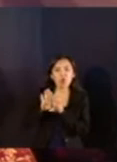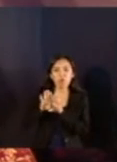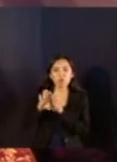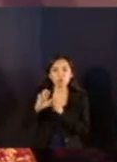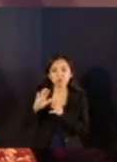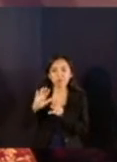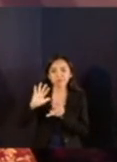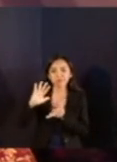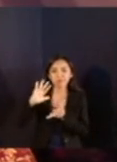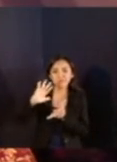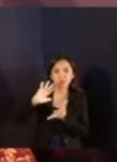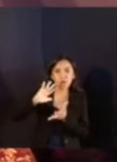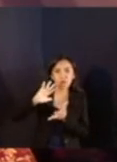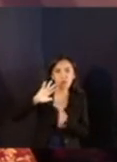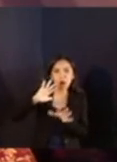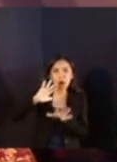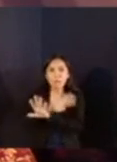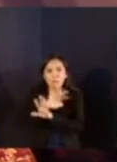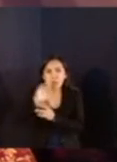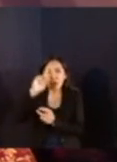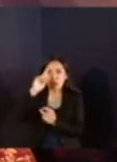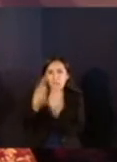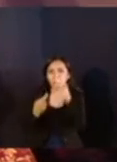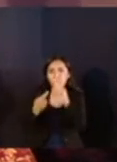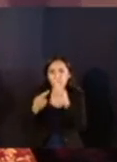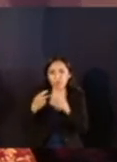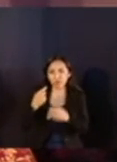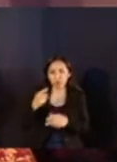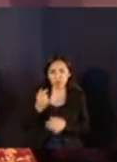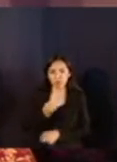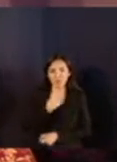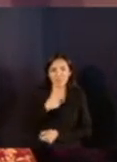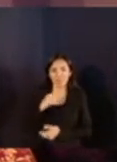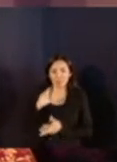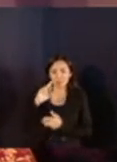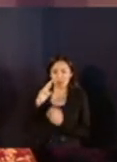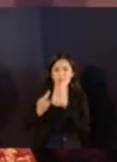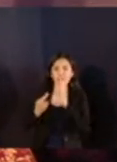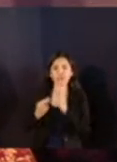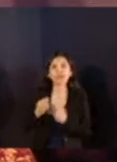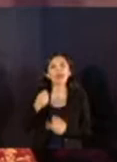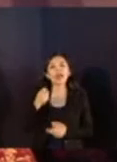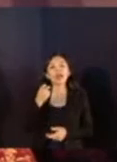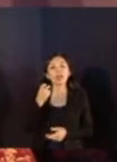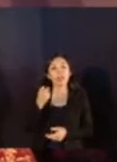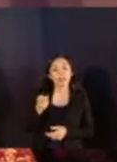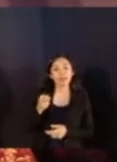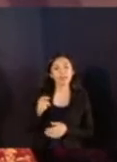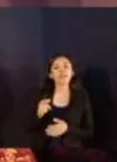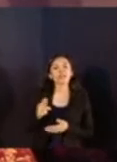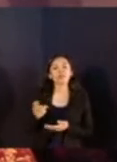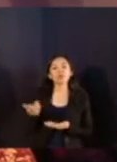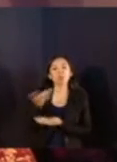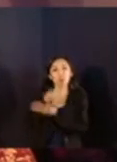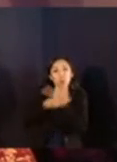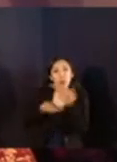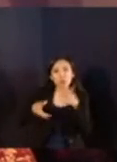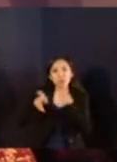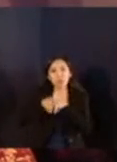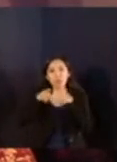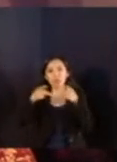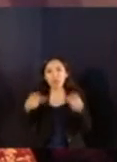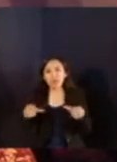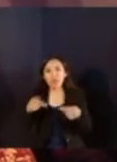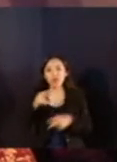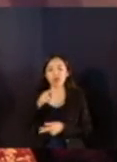Flores Magonista. Él fue colaborador del periódico Regeneración